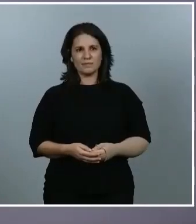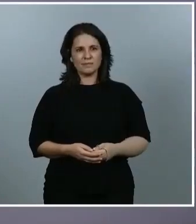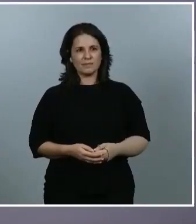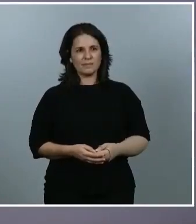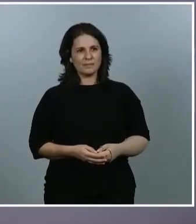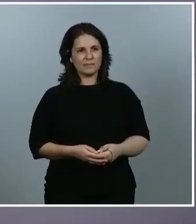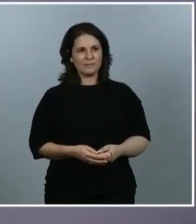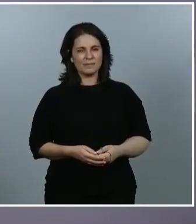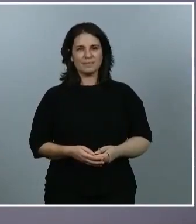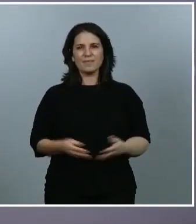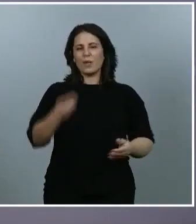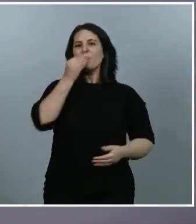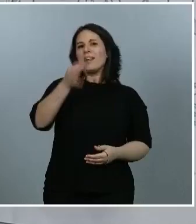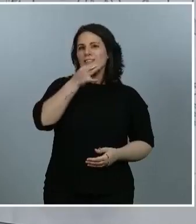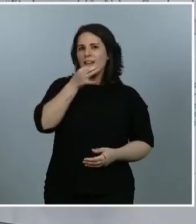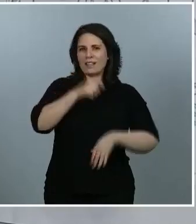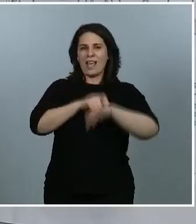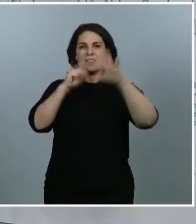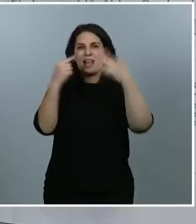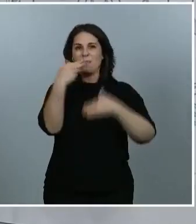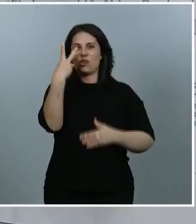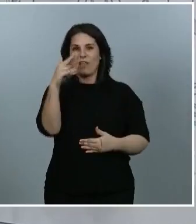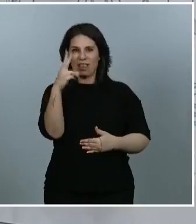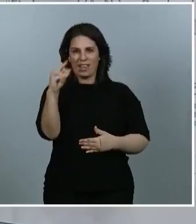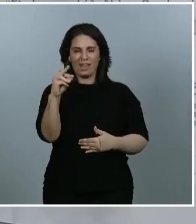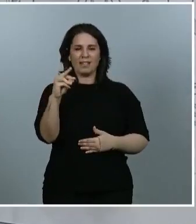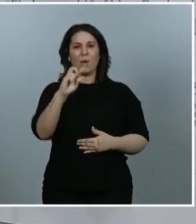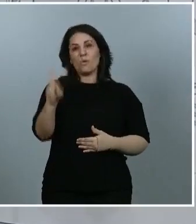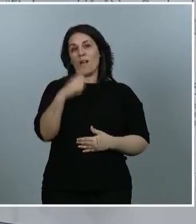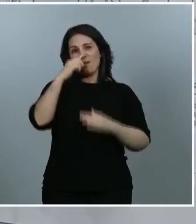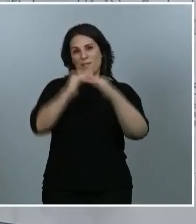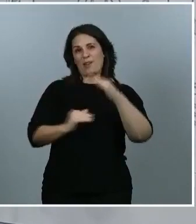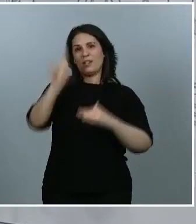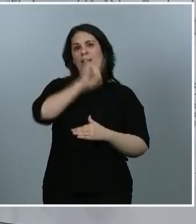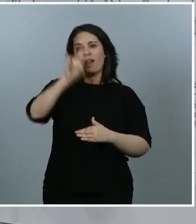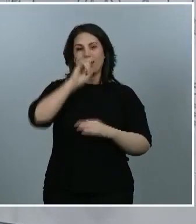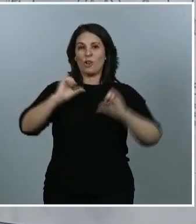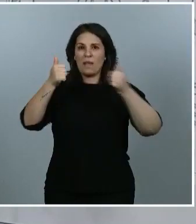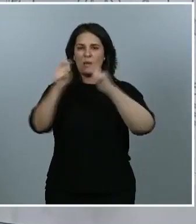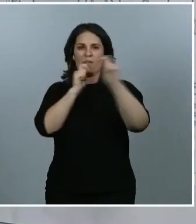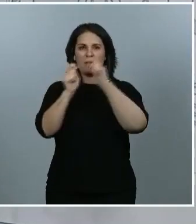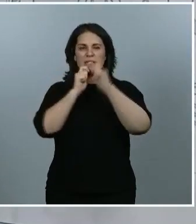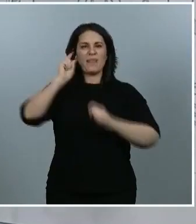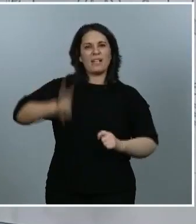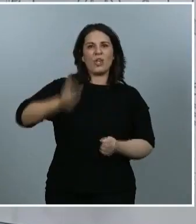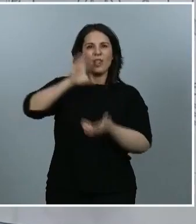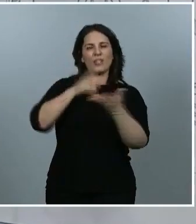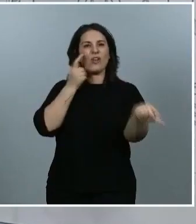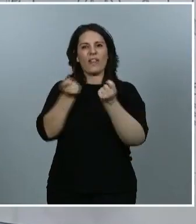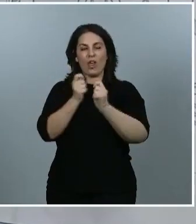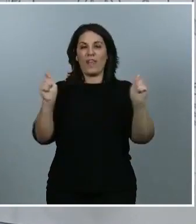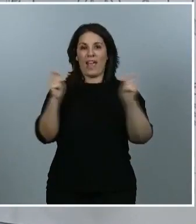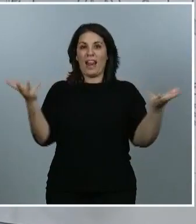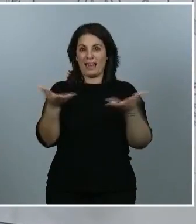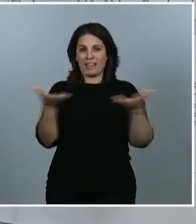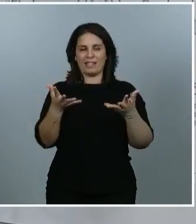Muy buenas tardes, son las 6 menos 20 pasadas, una hora menos en Canarias. Comienza la rueda de prensa del director del Centro de Coordinación de Alertas y Emergencias Sanitarias,